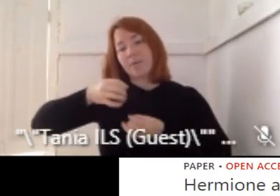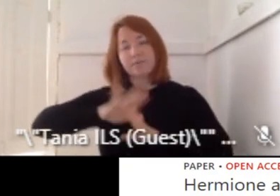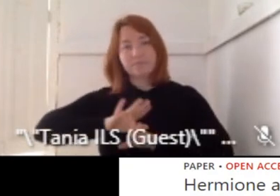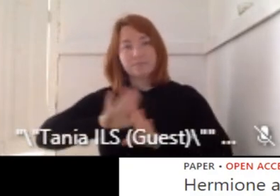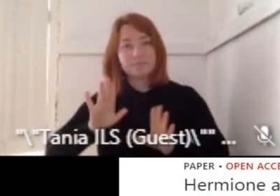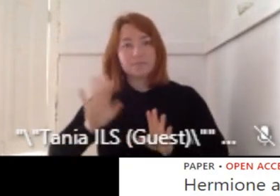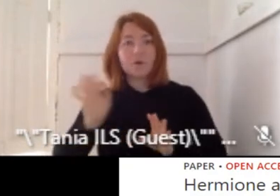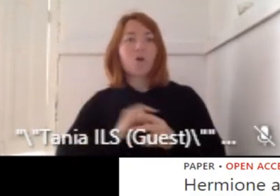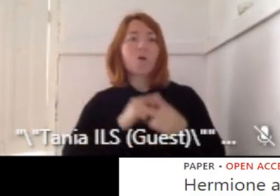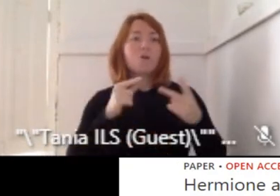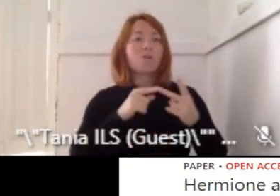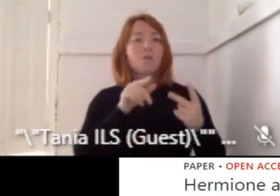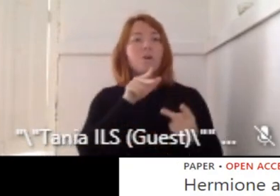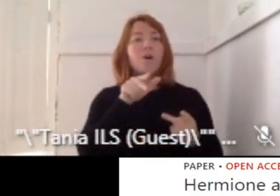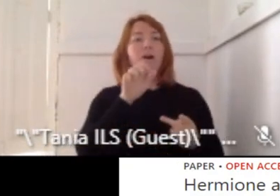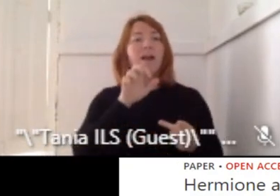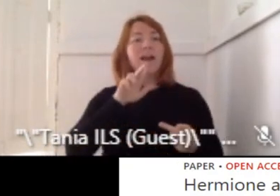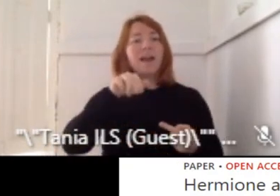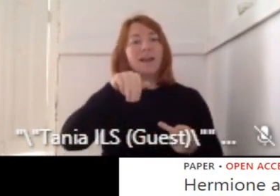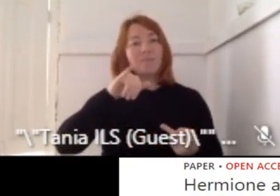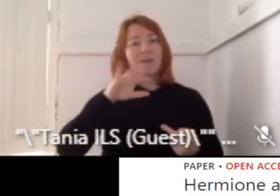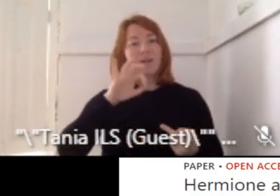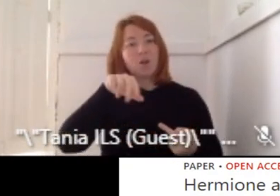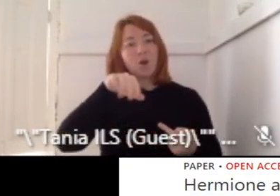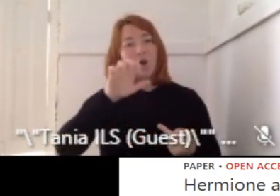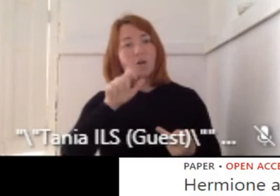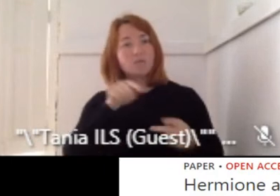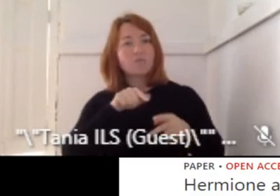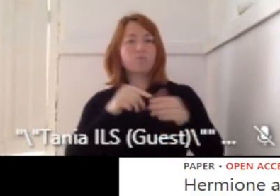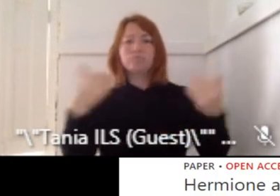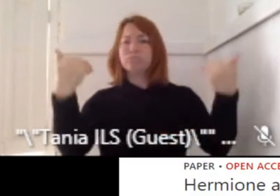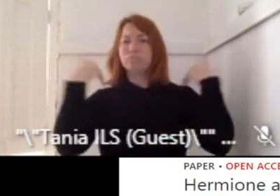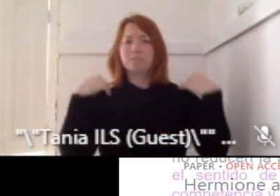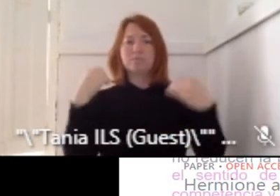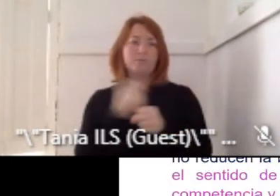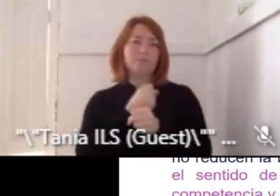de Hermione, que carga con toda la cantidad, con todo el trabajo.